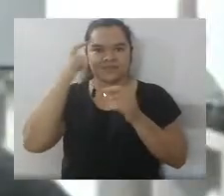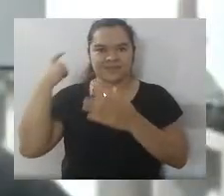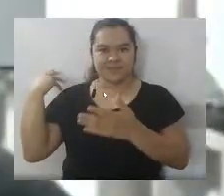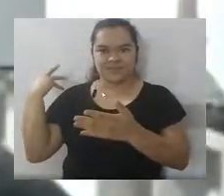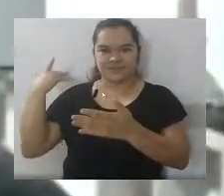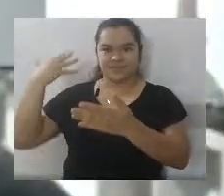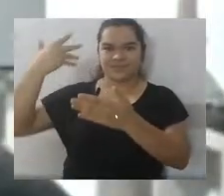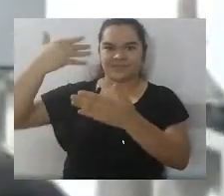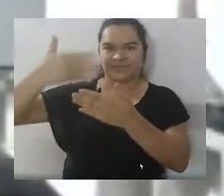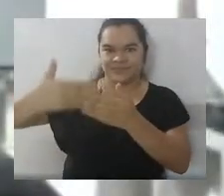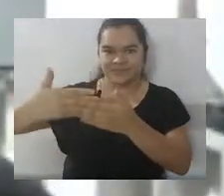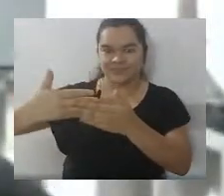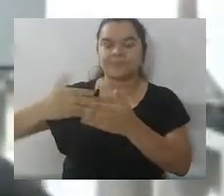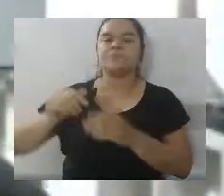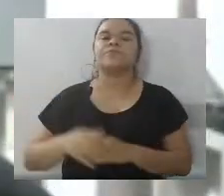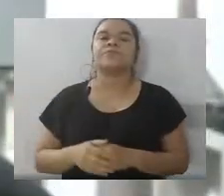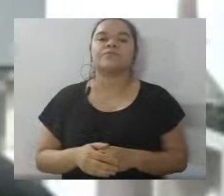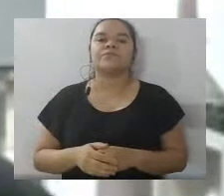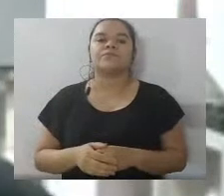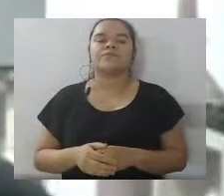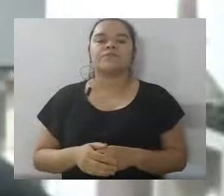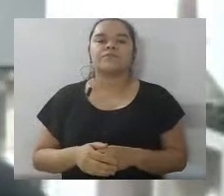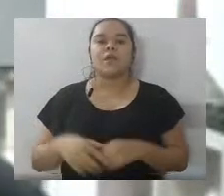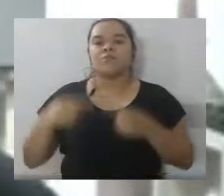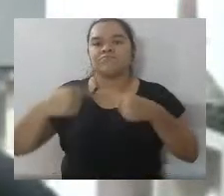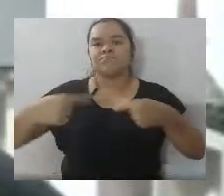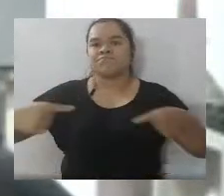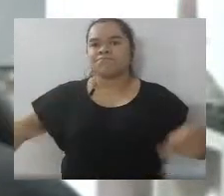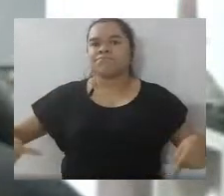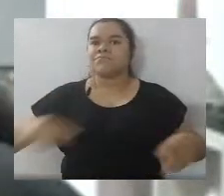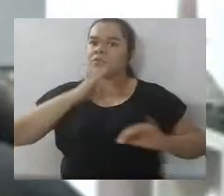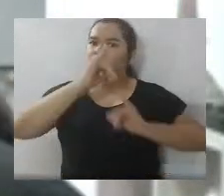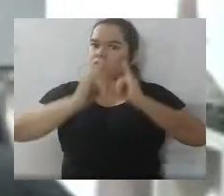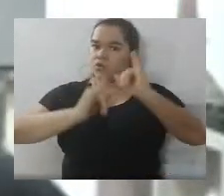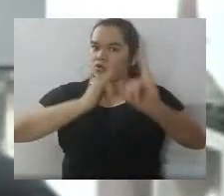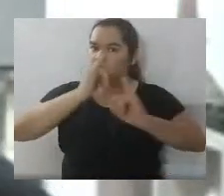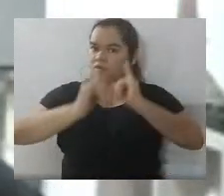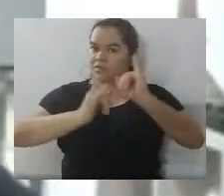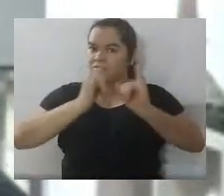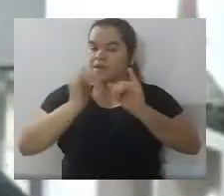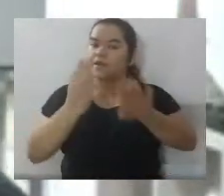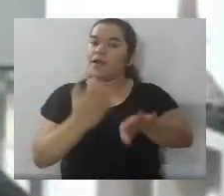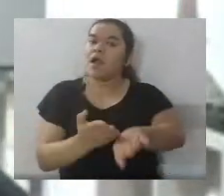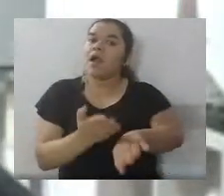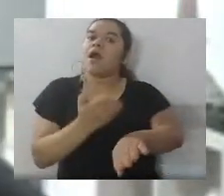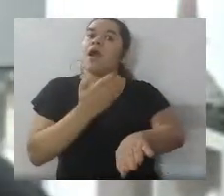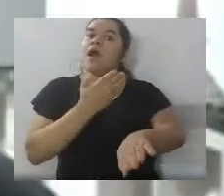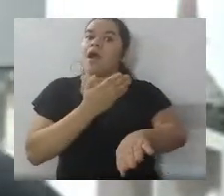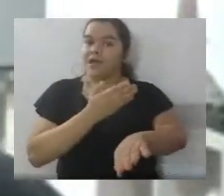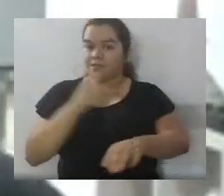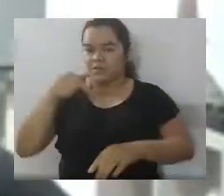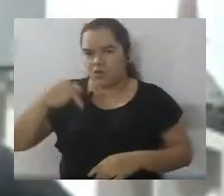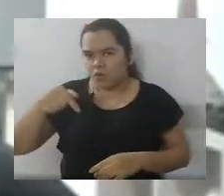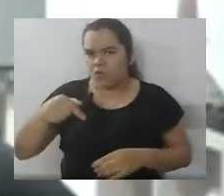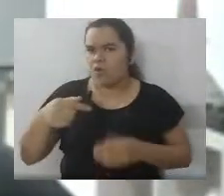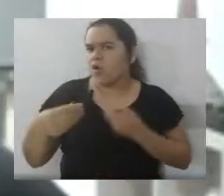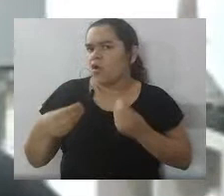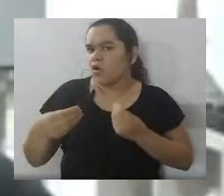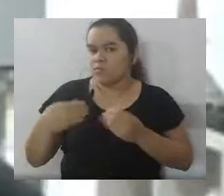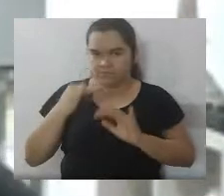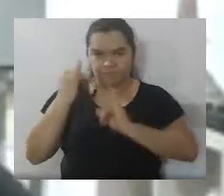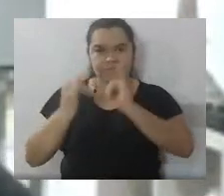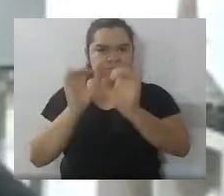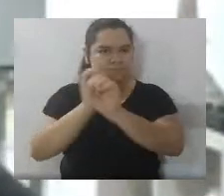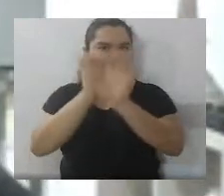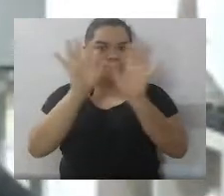comenzar con las exposiciones y los paneles, quiero comentarles un poco la dinámica que va a tener esta actividad. En la